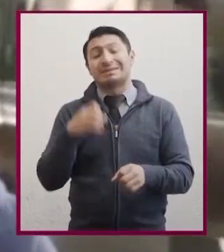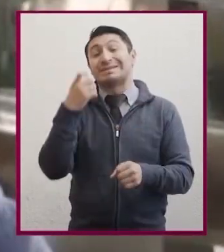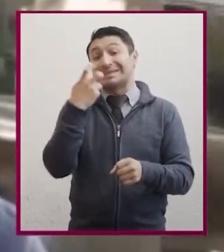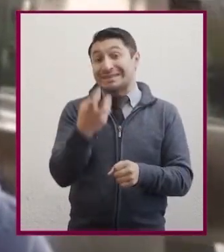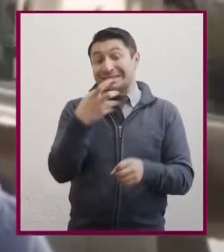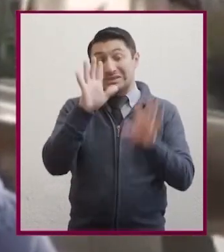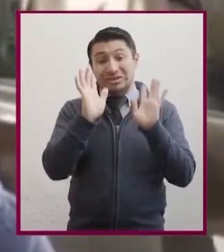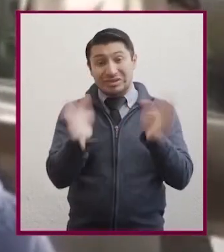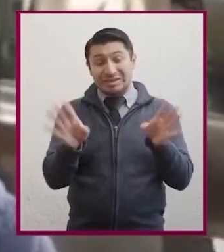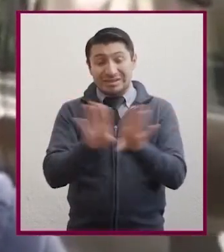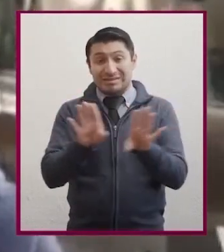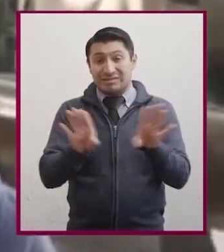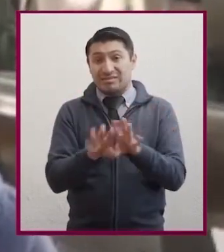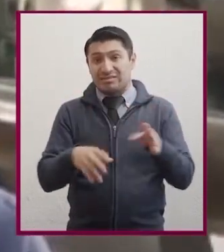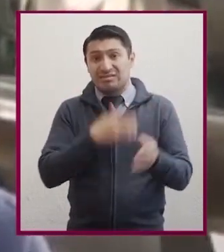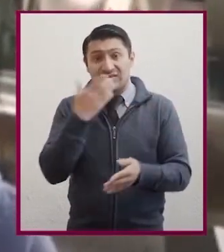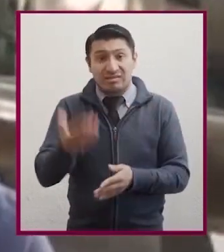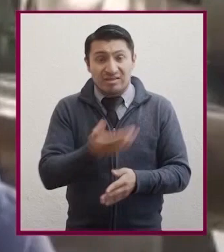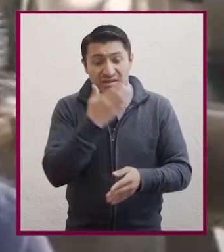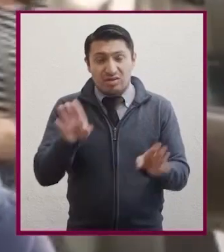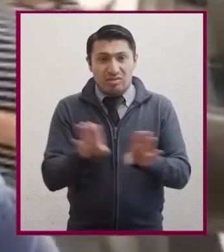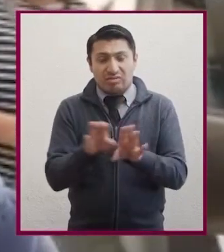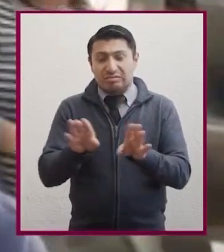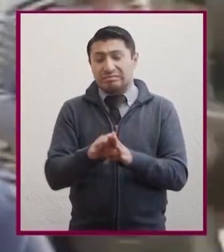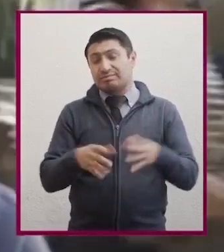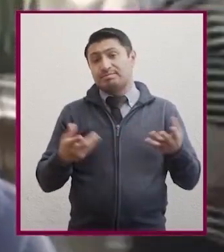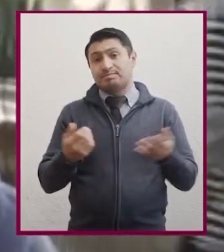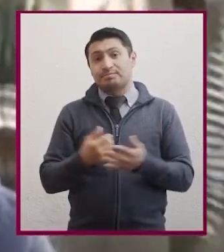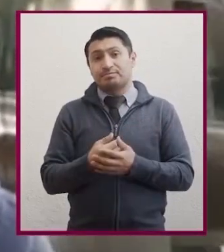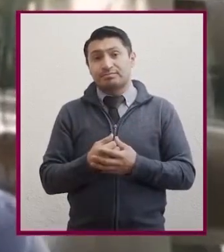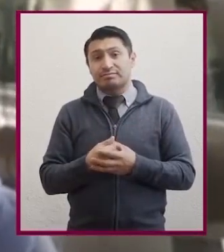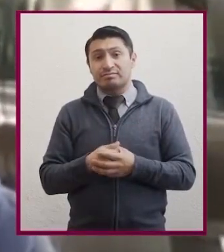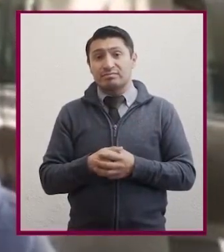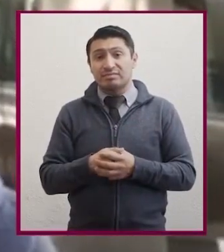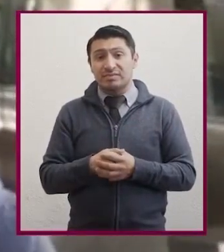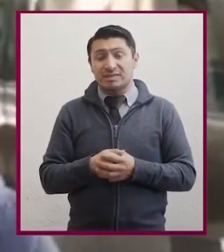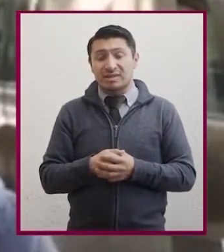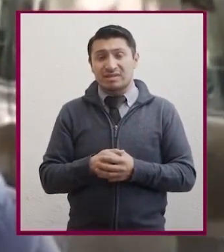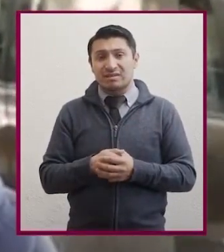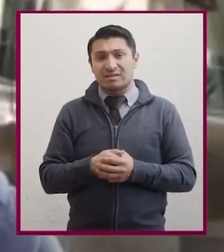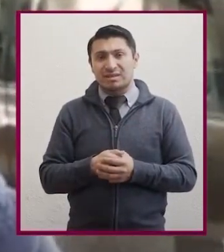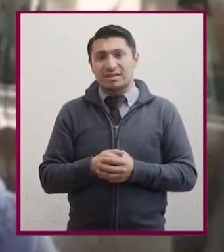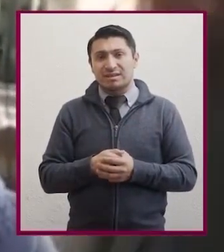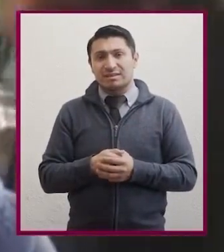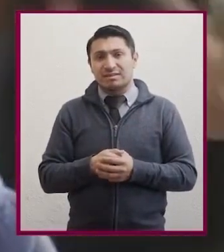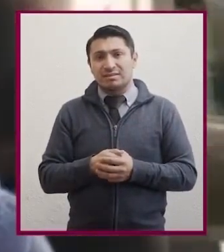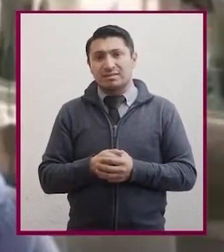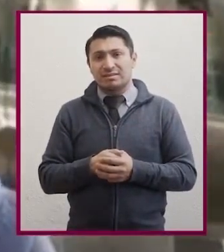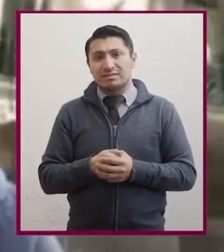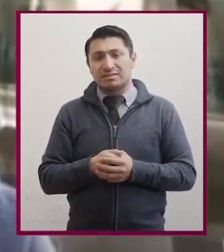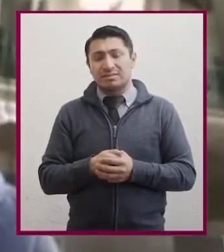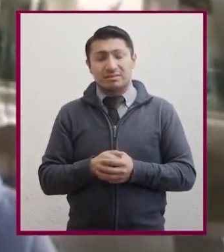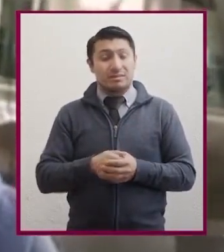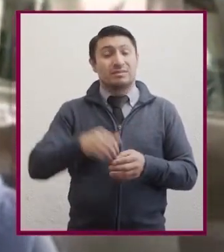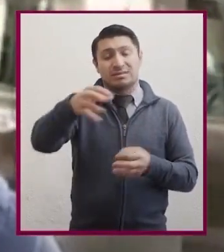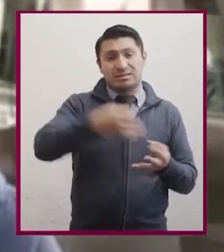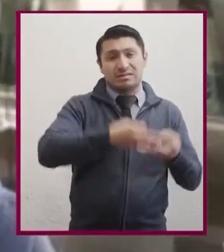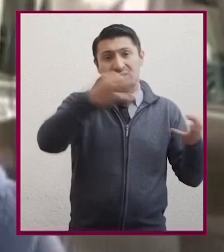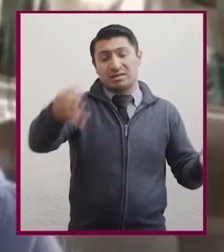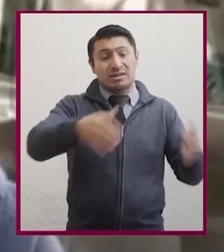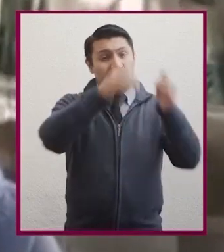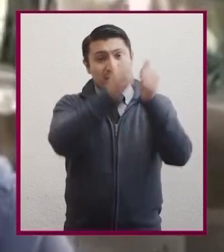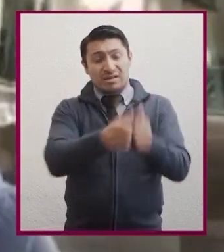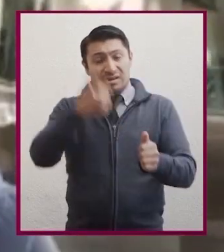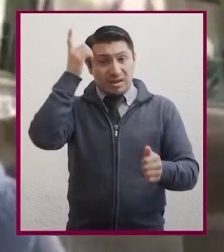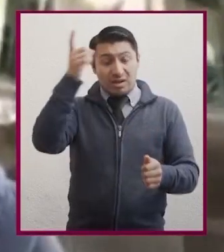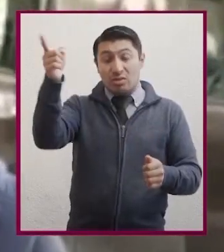práctica que prejuzga sobre el final que van a tener esos territorios, y